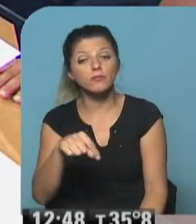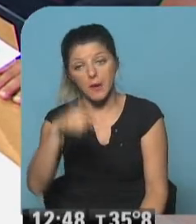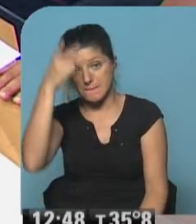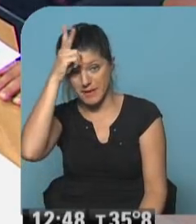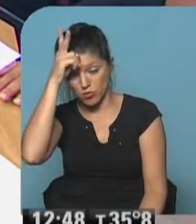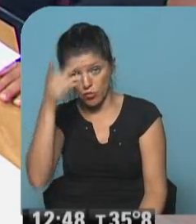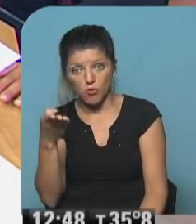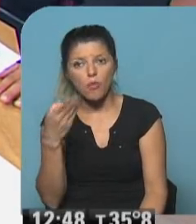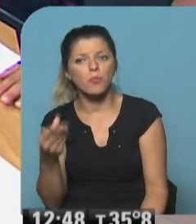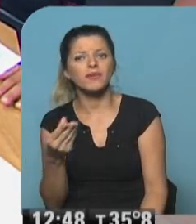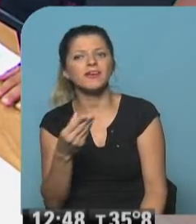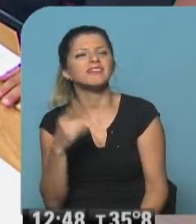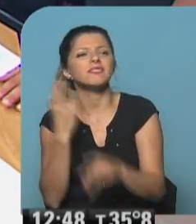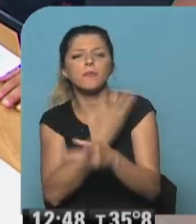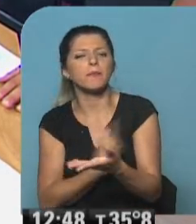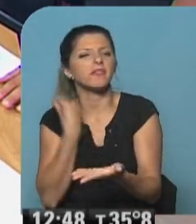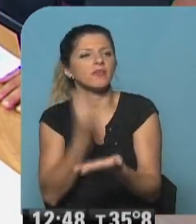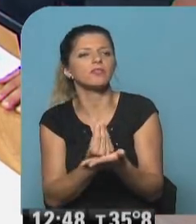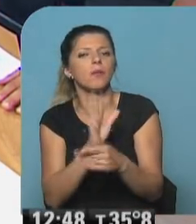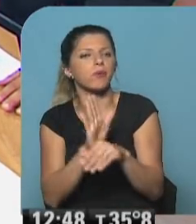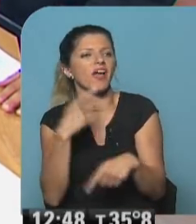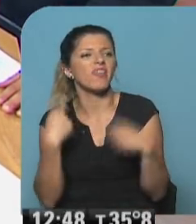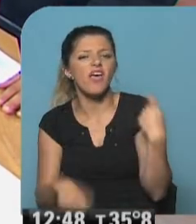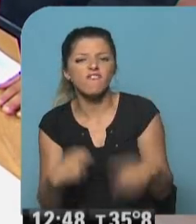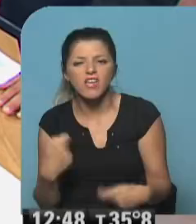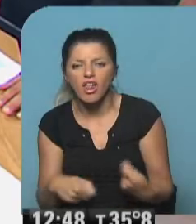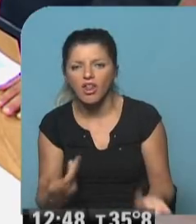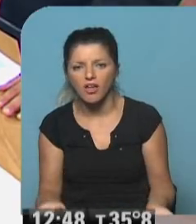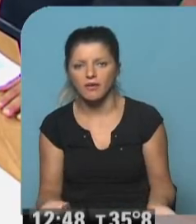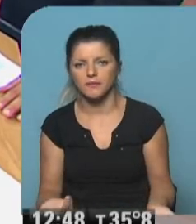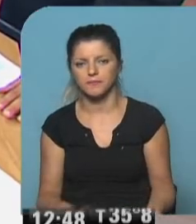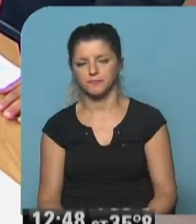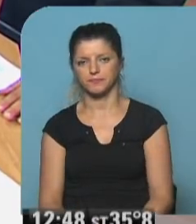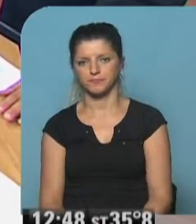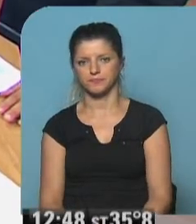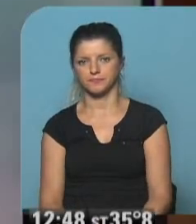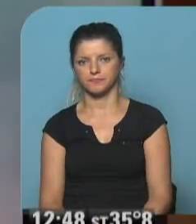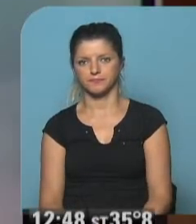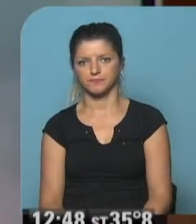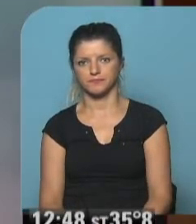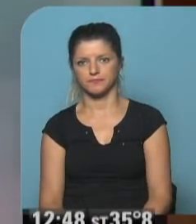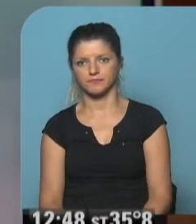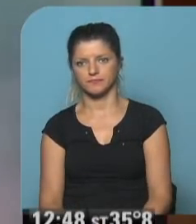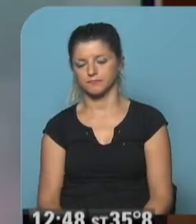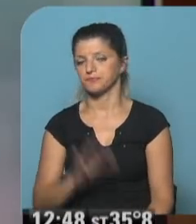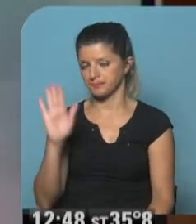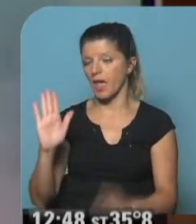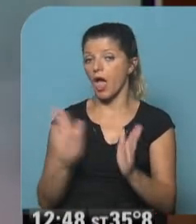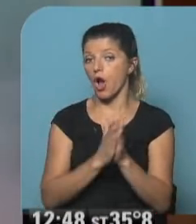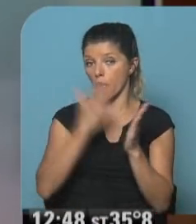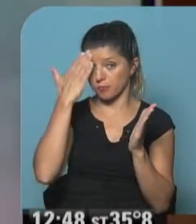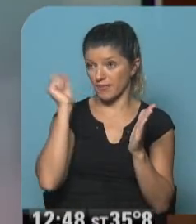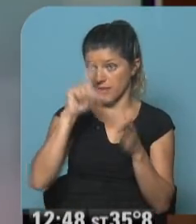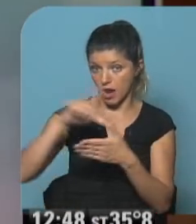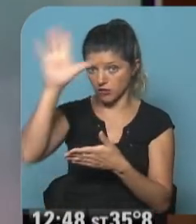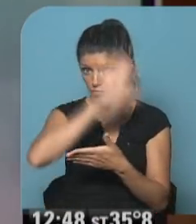tenga presidentes débiles? Bueno, es una buena pregunta, realmente. Todas las constituciones de la región prácticamente